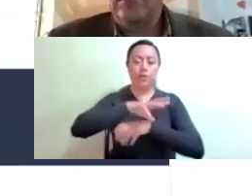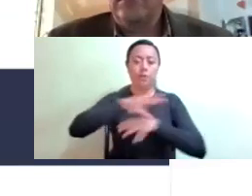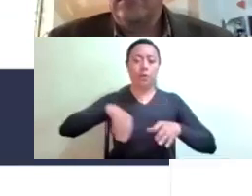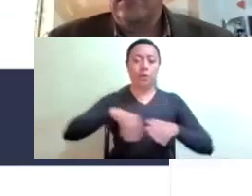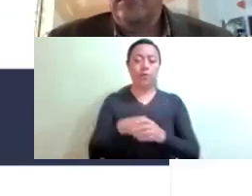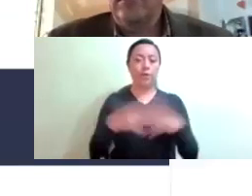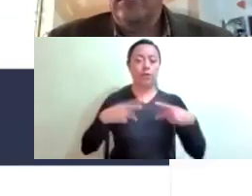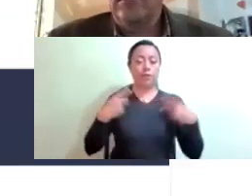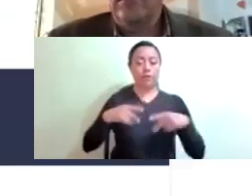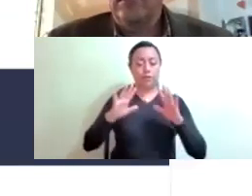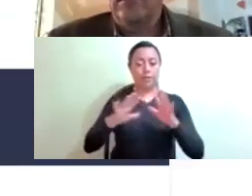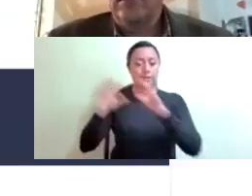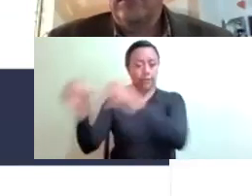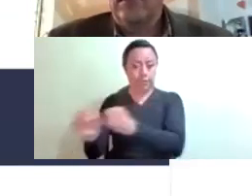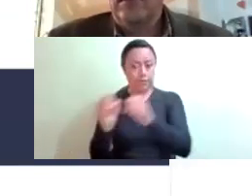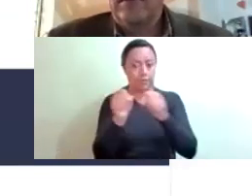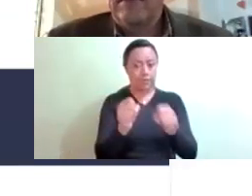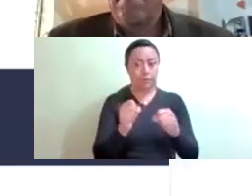detenidas,